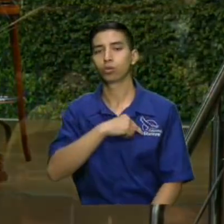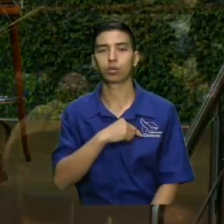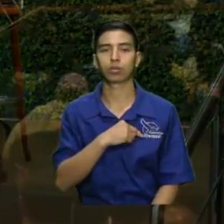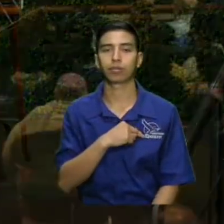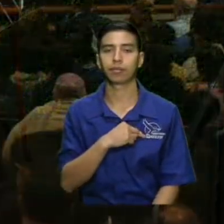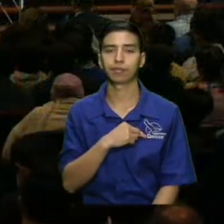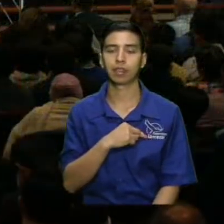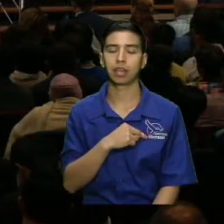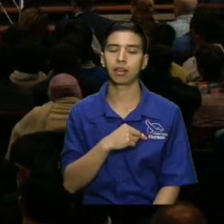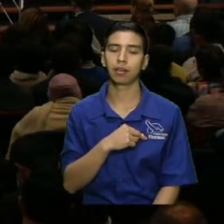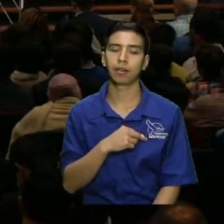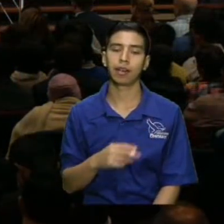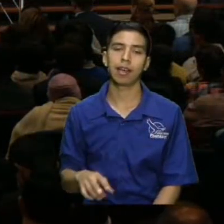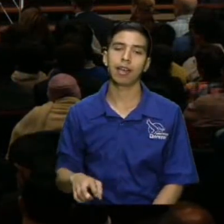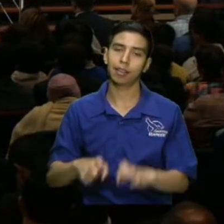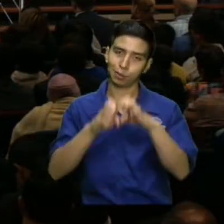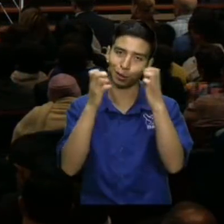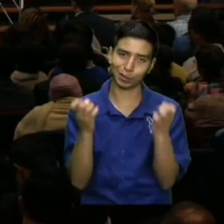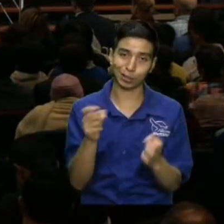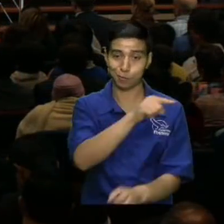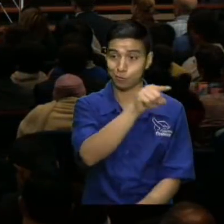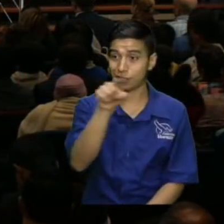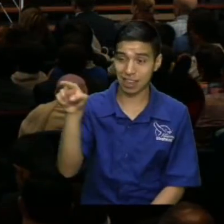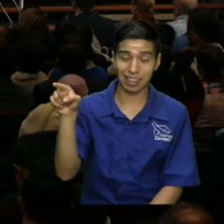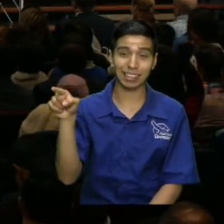Así que mi inteligente hermano,